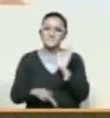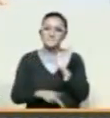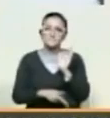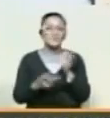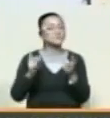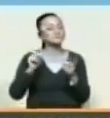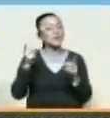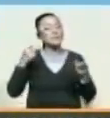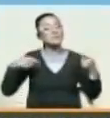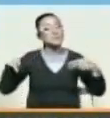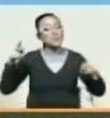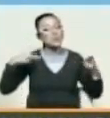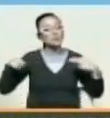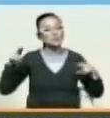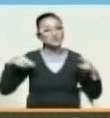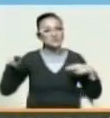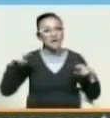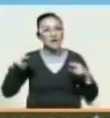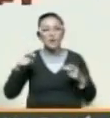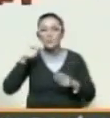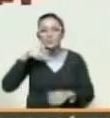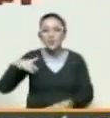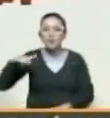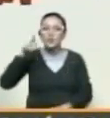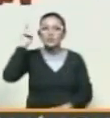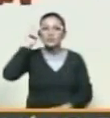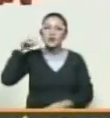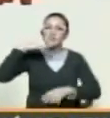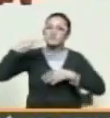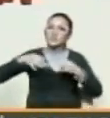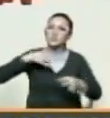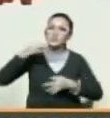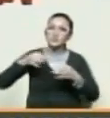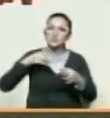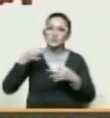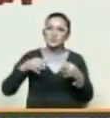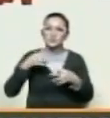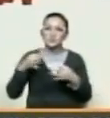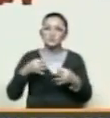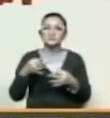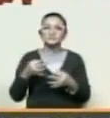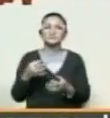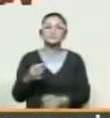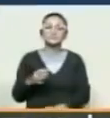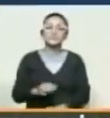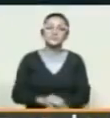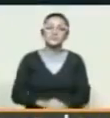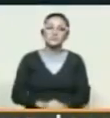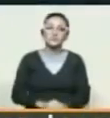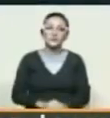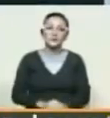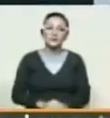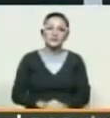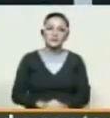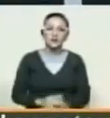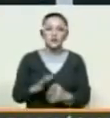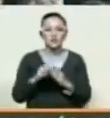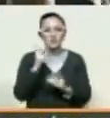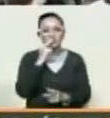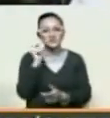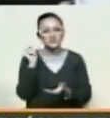el museo temático, habla de los pueblos indígenas, no solamente de la región, sino también de la nación, donde todas las